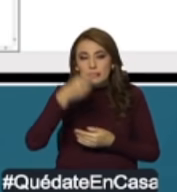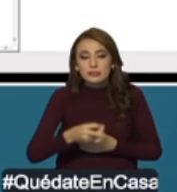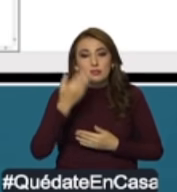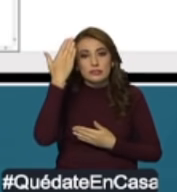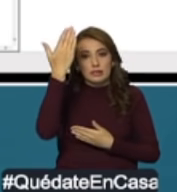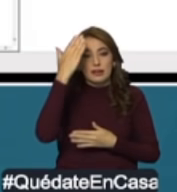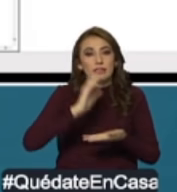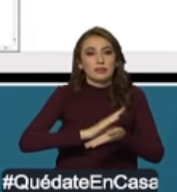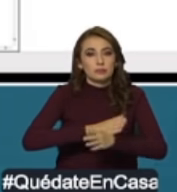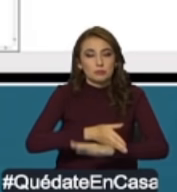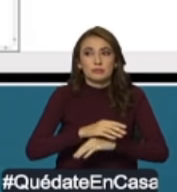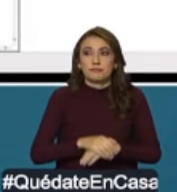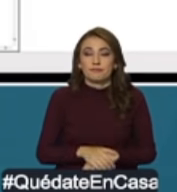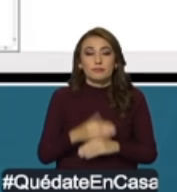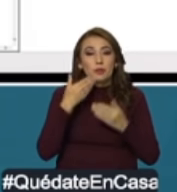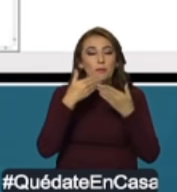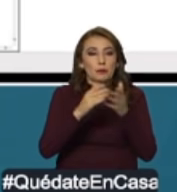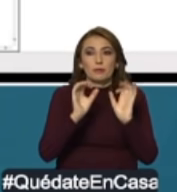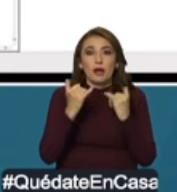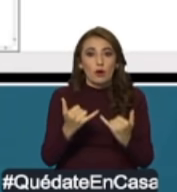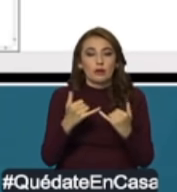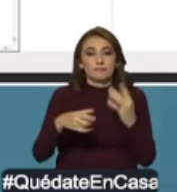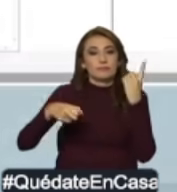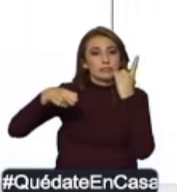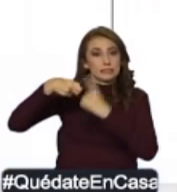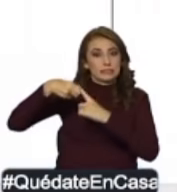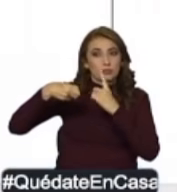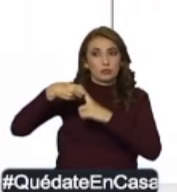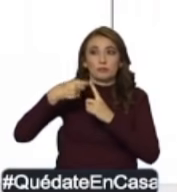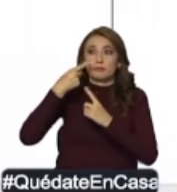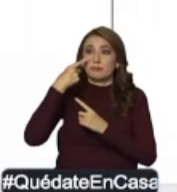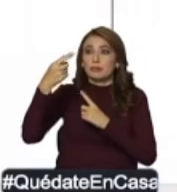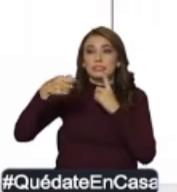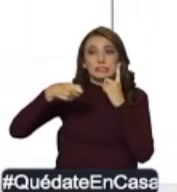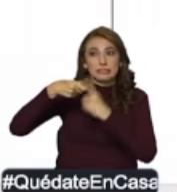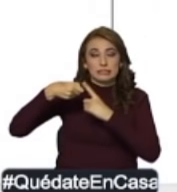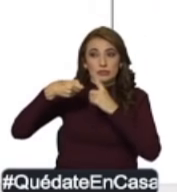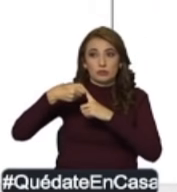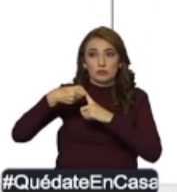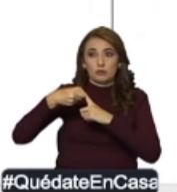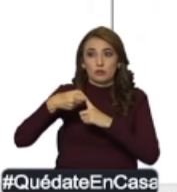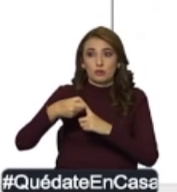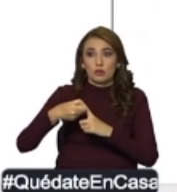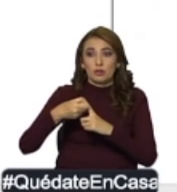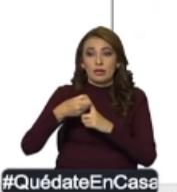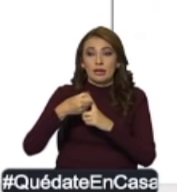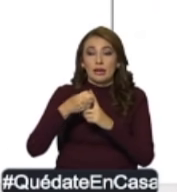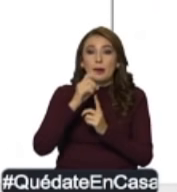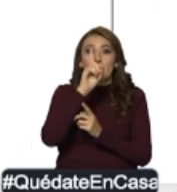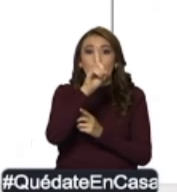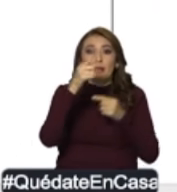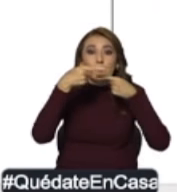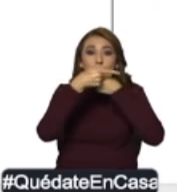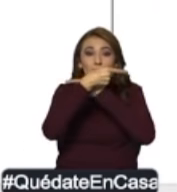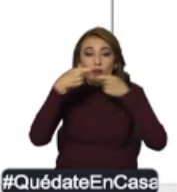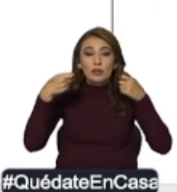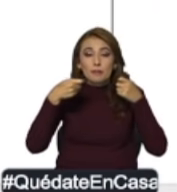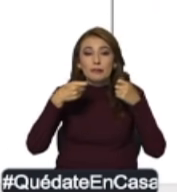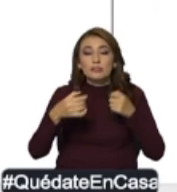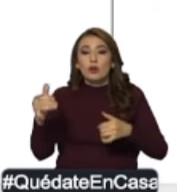decisiones. En la ciudad de Quito, vamos con Quito, por favor. En Quito tuvimos nosotros el 1 de